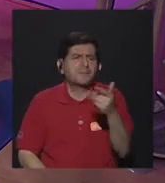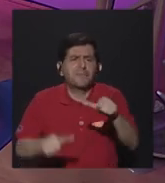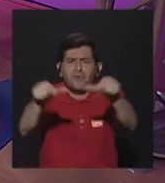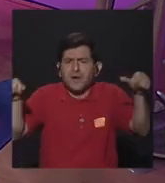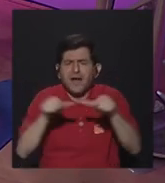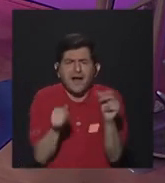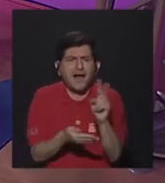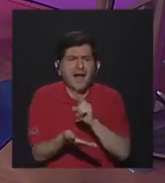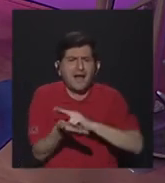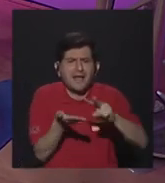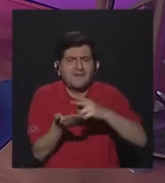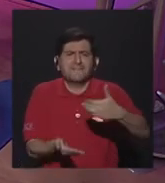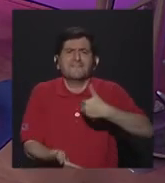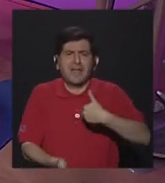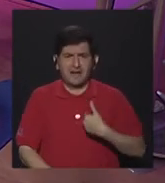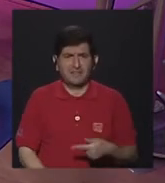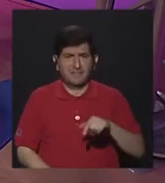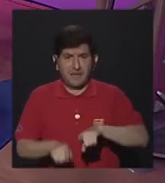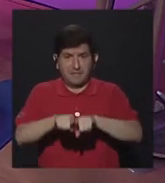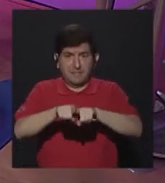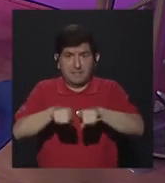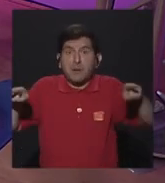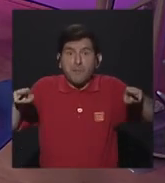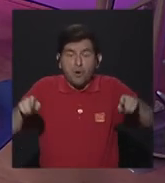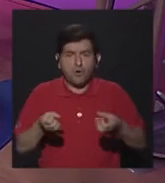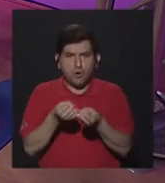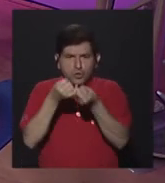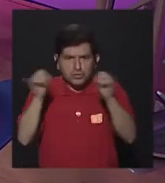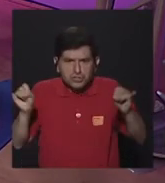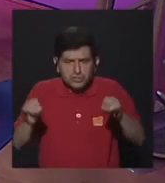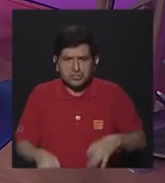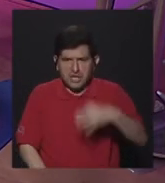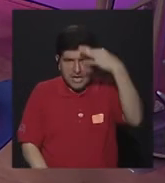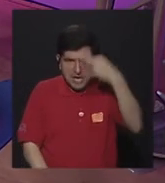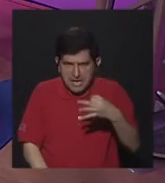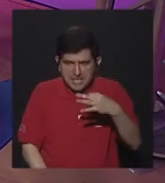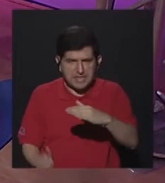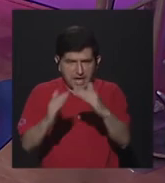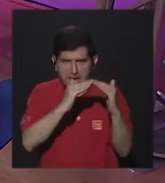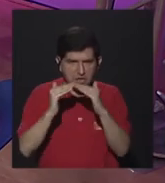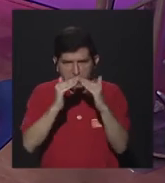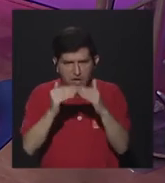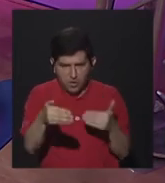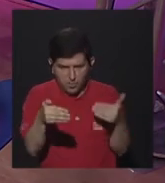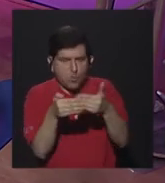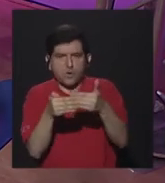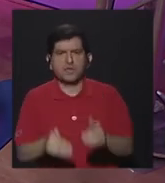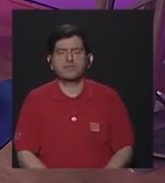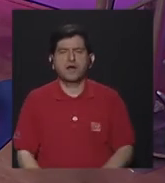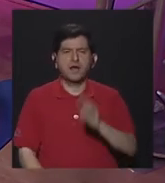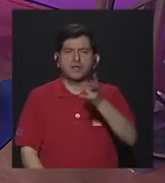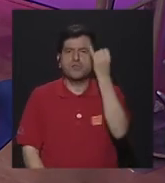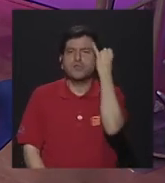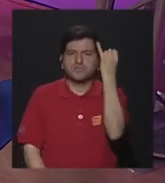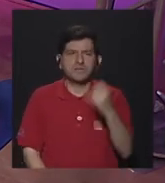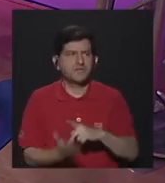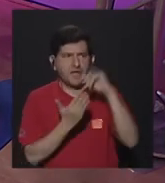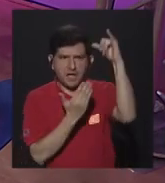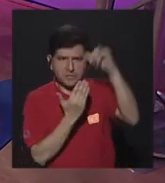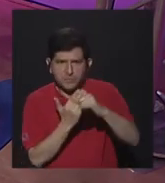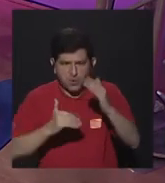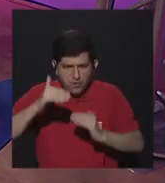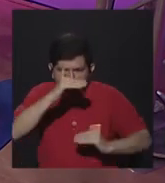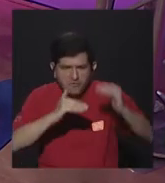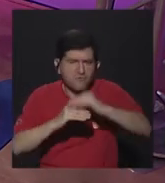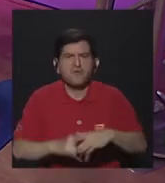que nos quedan tampoco se puede dar sin tomar en cuenta el sentir de la comunidad aledaña tengo dos ideas este proyecto de la